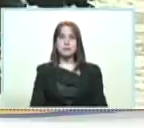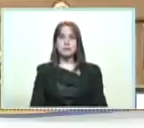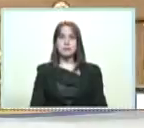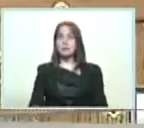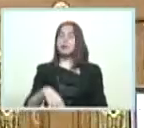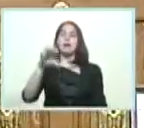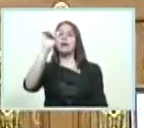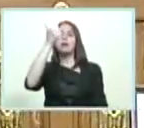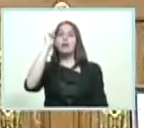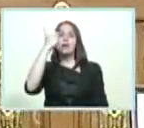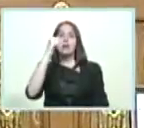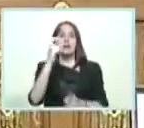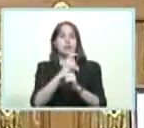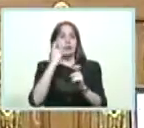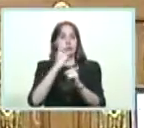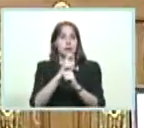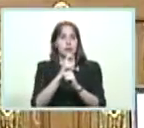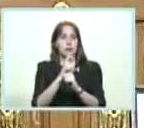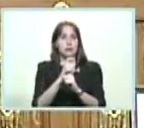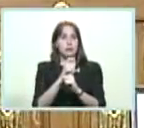10 de agosto.